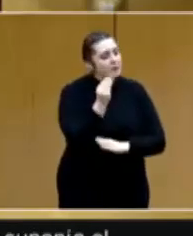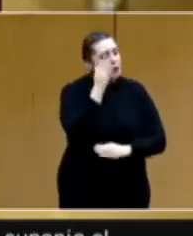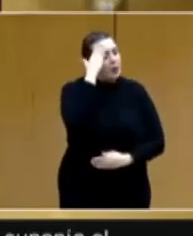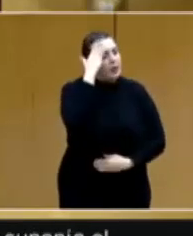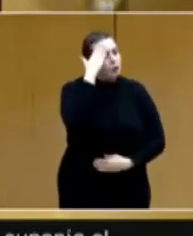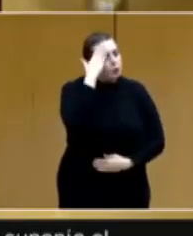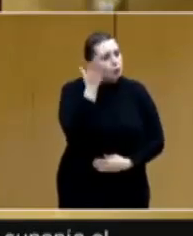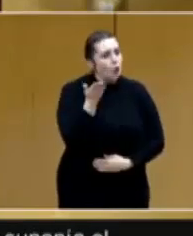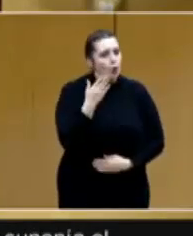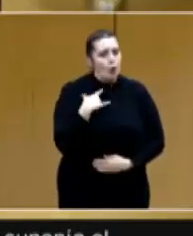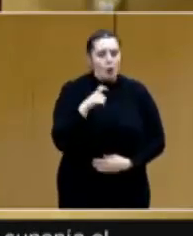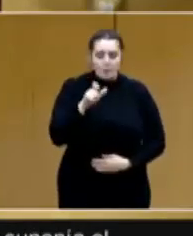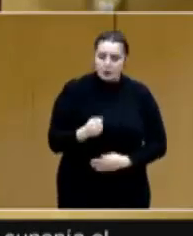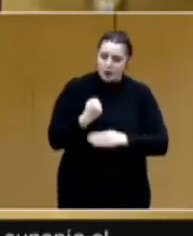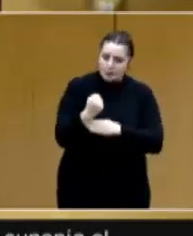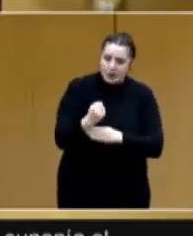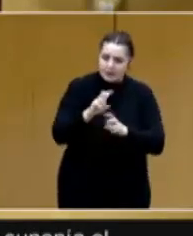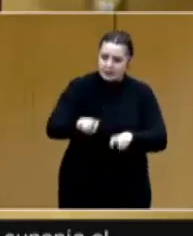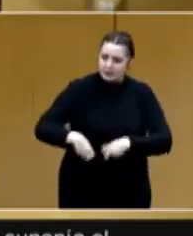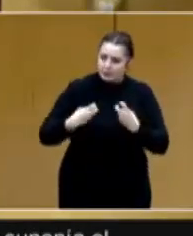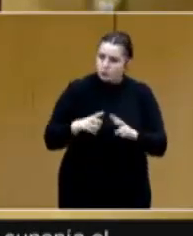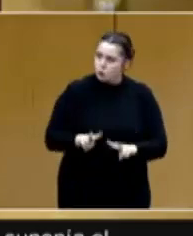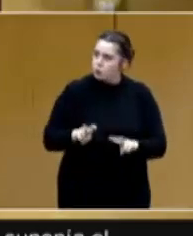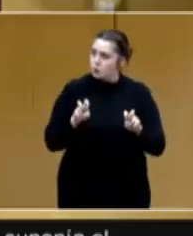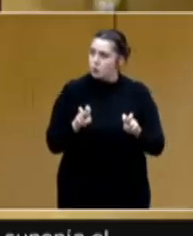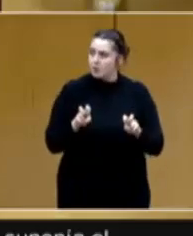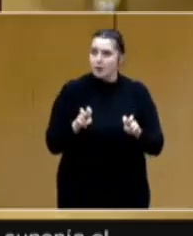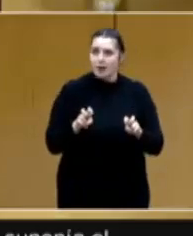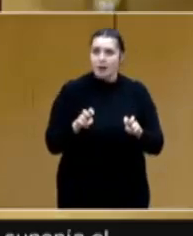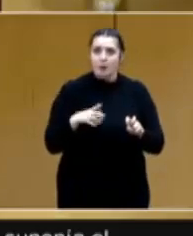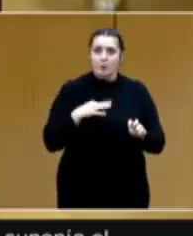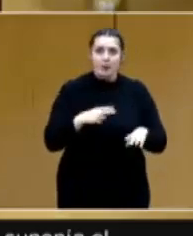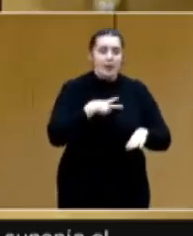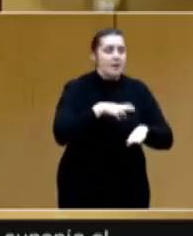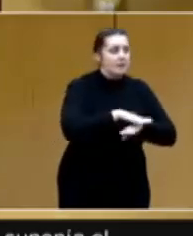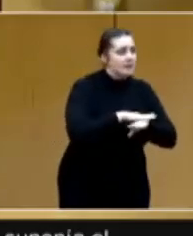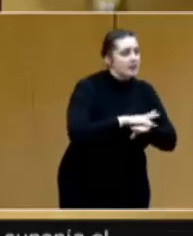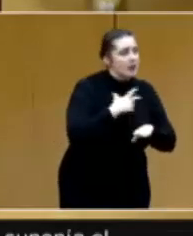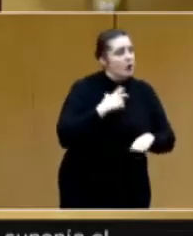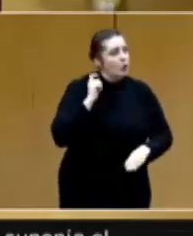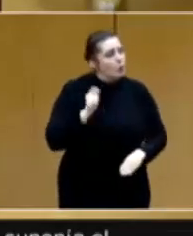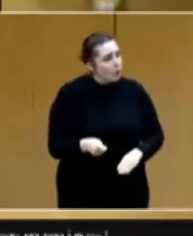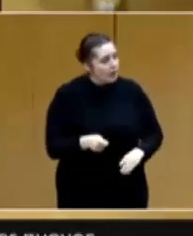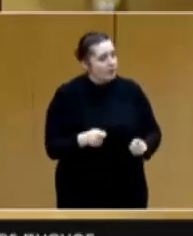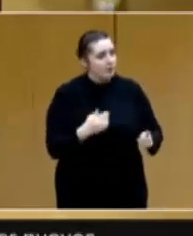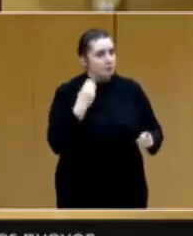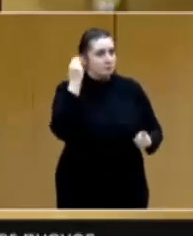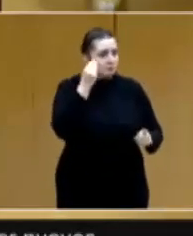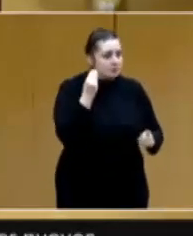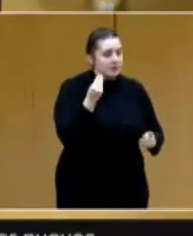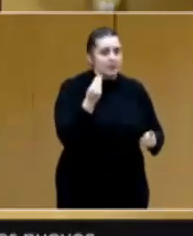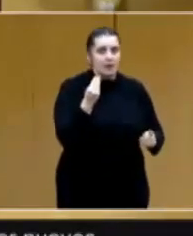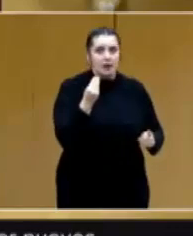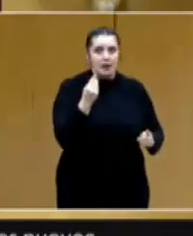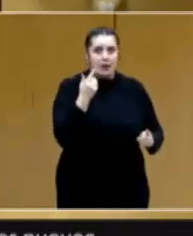proveer de nuevos apoyos y de hacer una nueva revisión posiblemente habrá un fiscal o habrá un juez que resuelva de una forma pues se recurre la